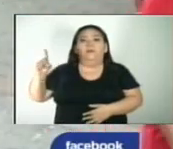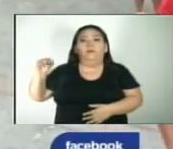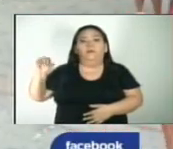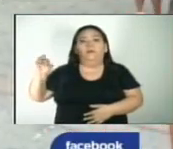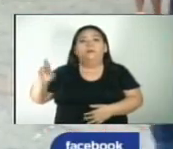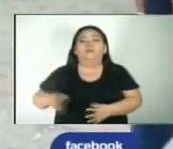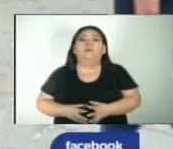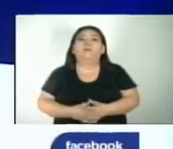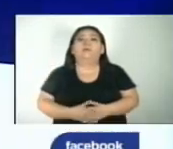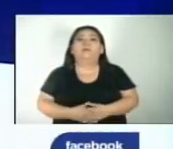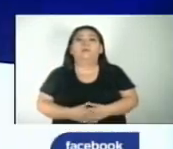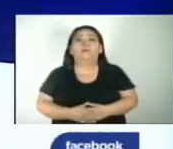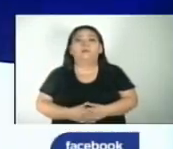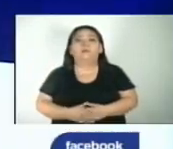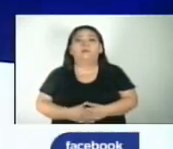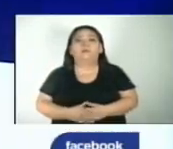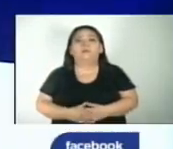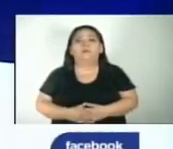Noticiero Hechos.